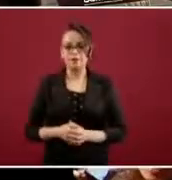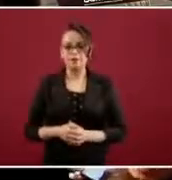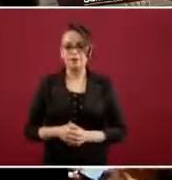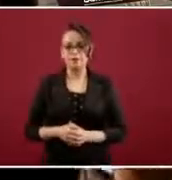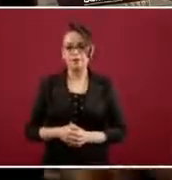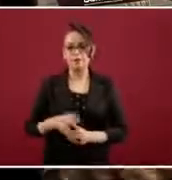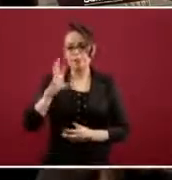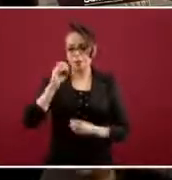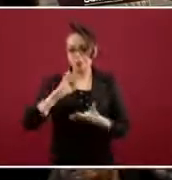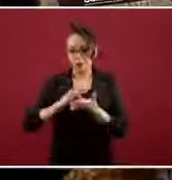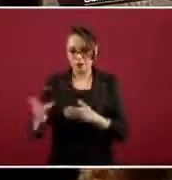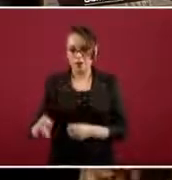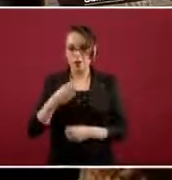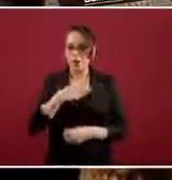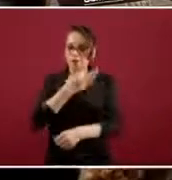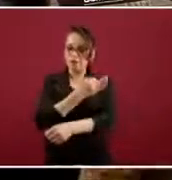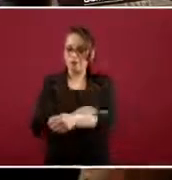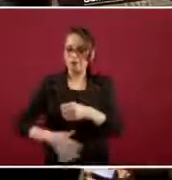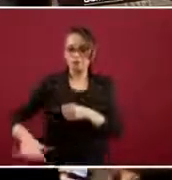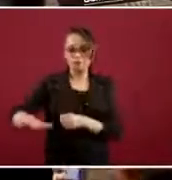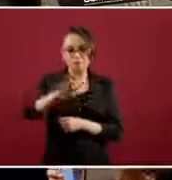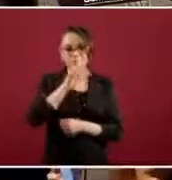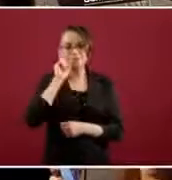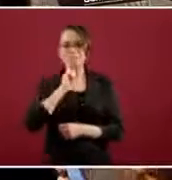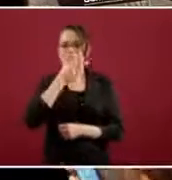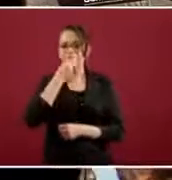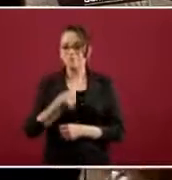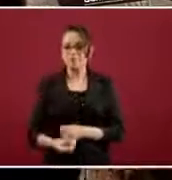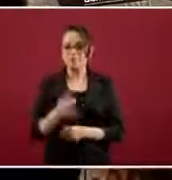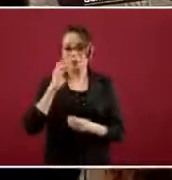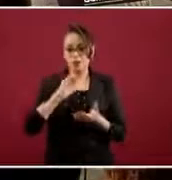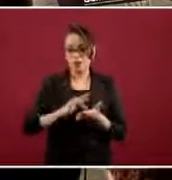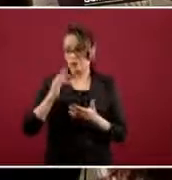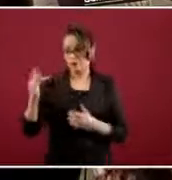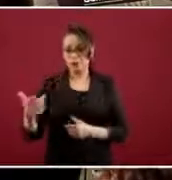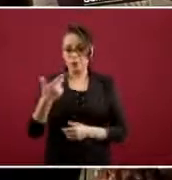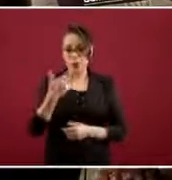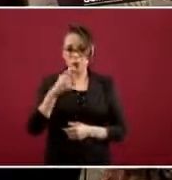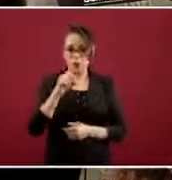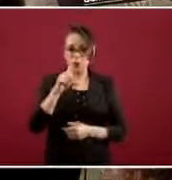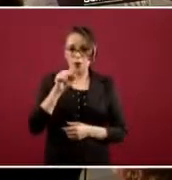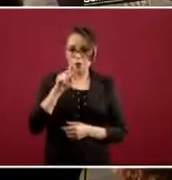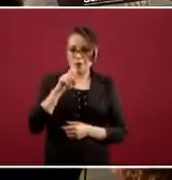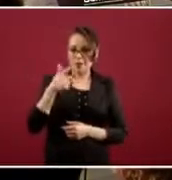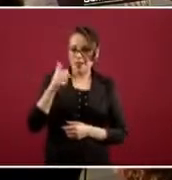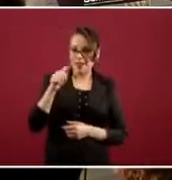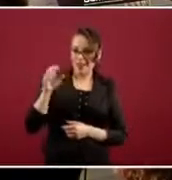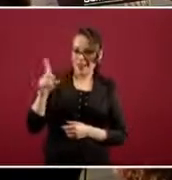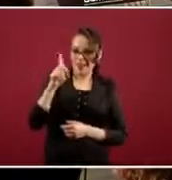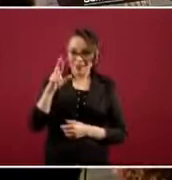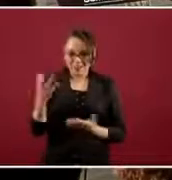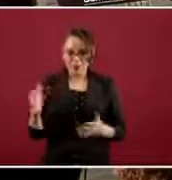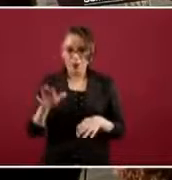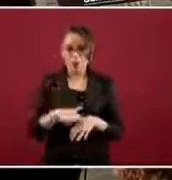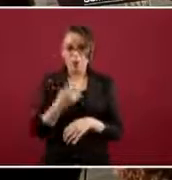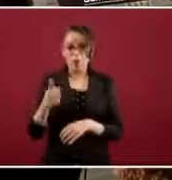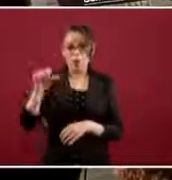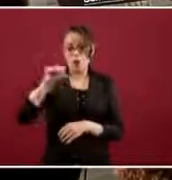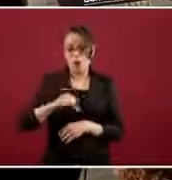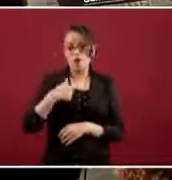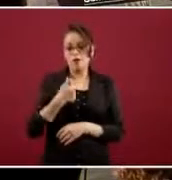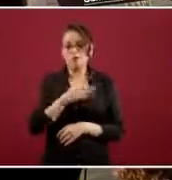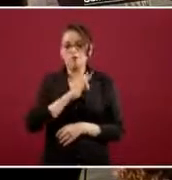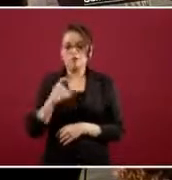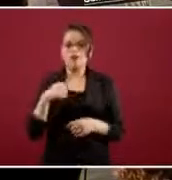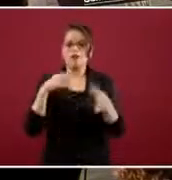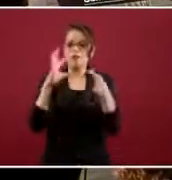Muy buenas tardes a todos y a todas. Quiero agradecer al doctor Hugo López-Gatell por la invitación y por el espacio este día de hoy para poder hablar